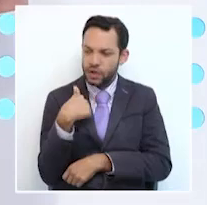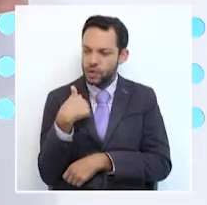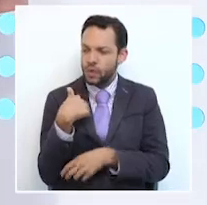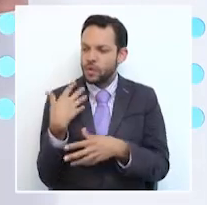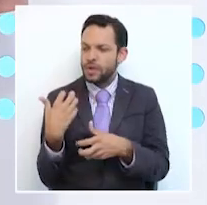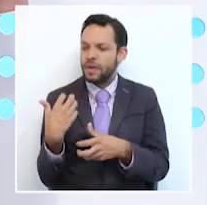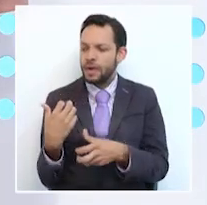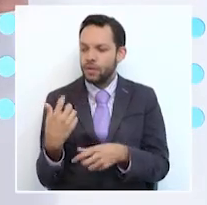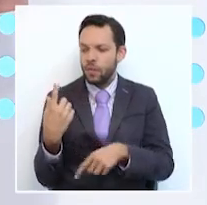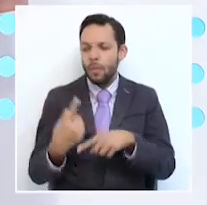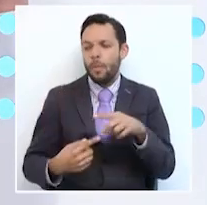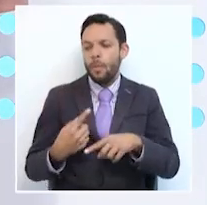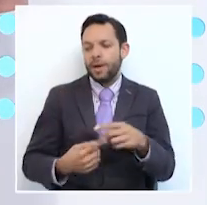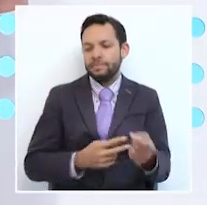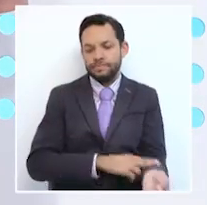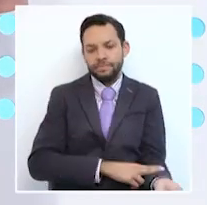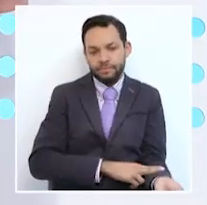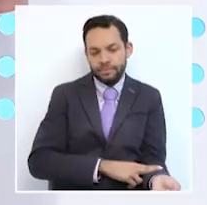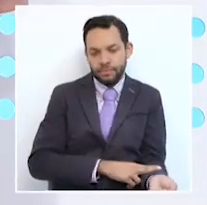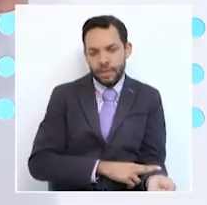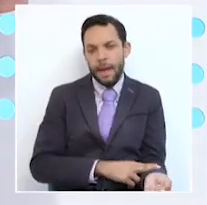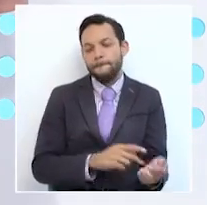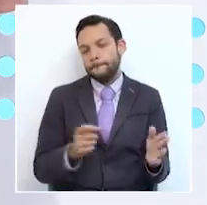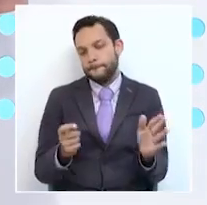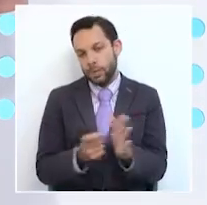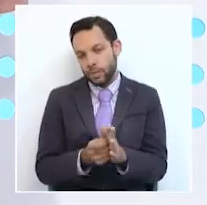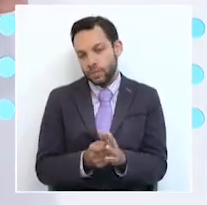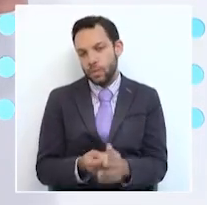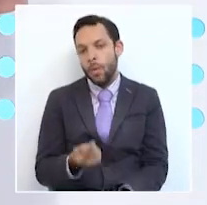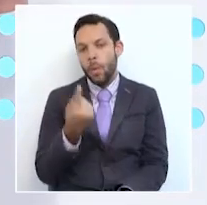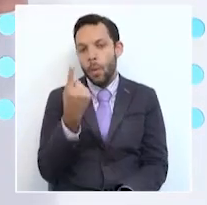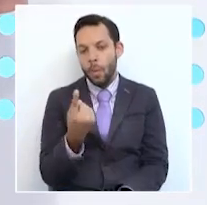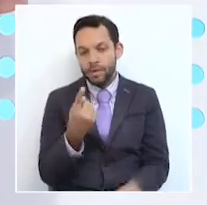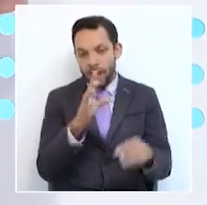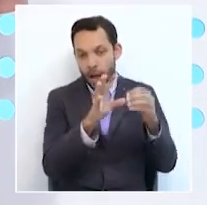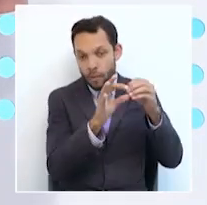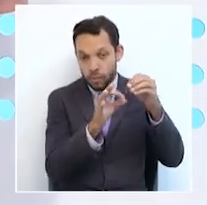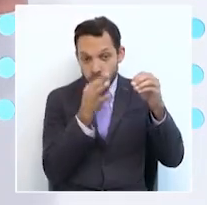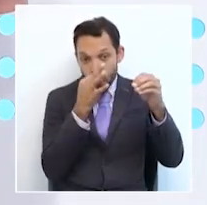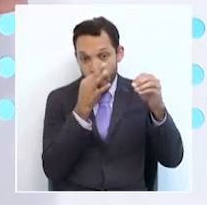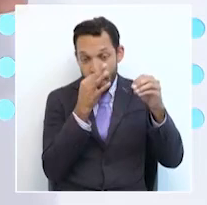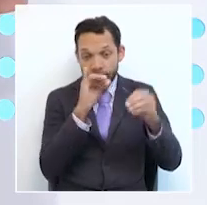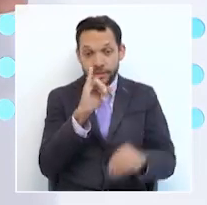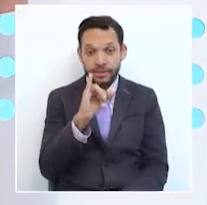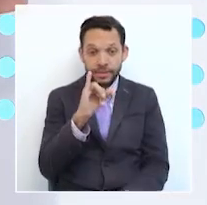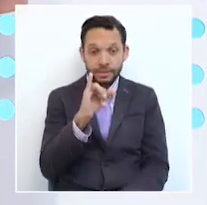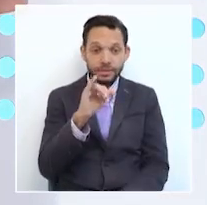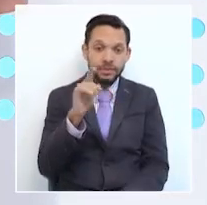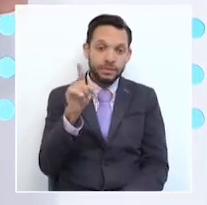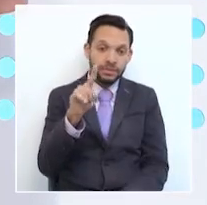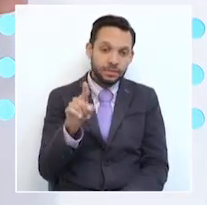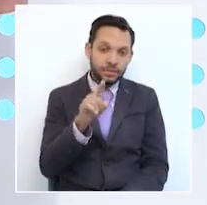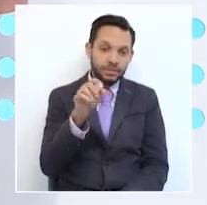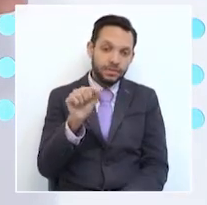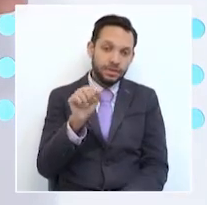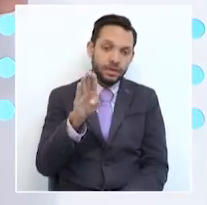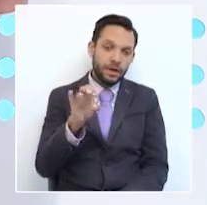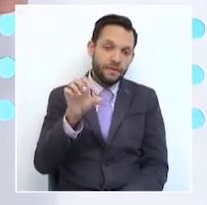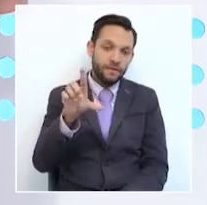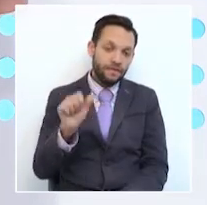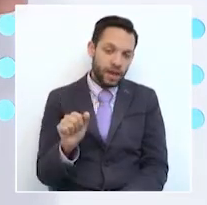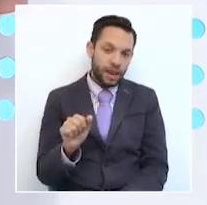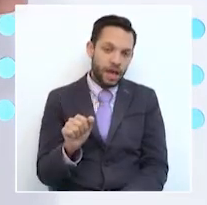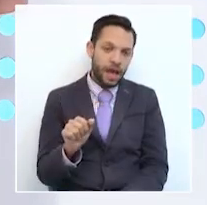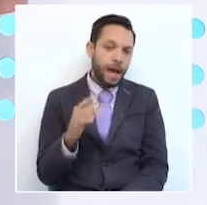diabética hay una uva que no es la isabela y que no es morada pero esa naricita y se